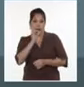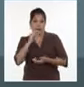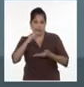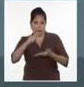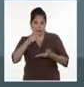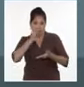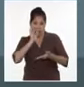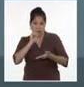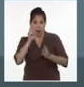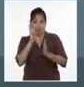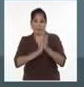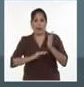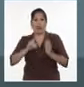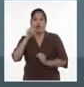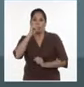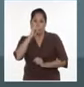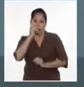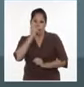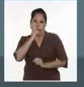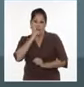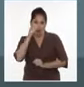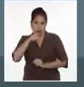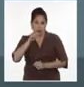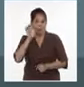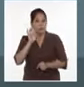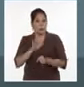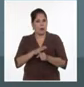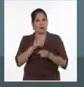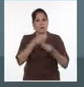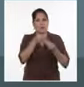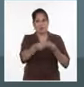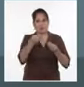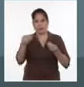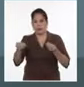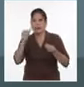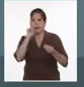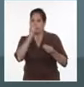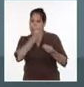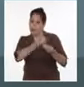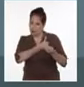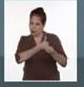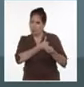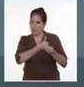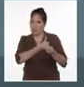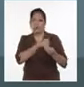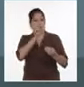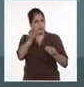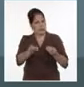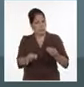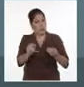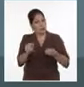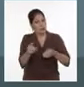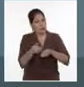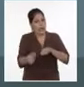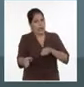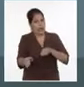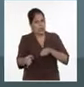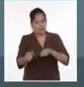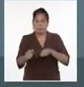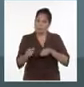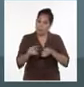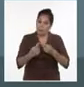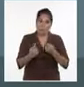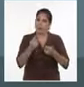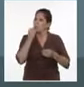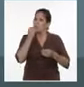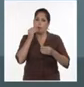de noviembre, y a partir de ahí continuar con las entregas de diciembre, que seguramente, bueno, lo que hemos hablado con la industria, va a tener un nivel